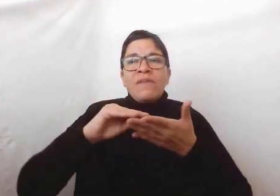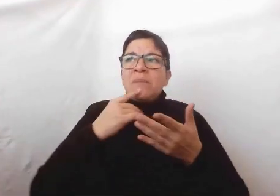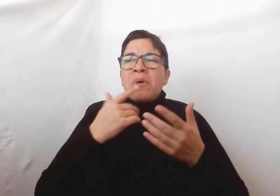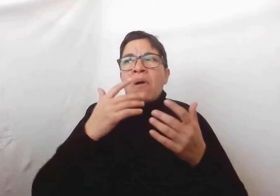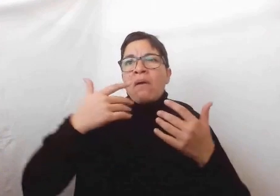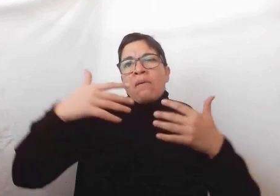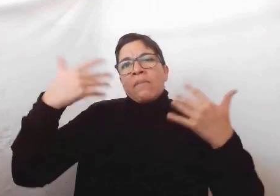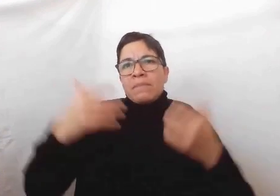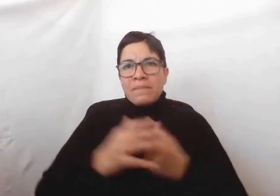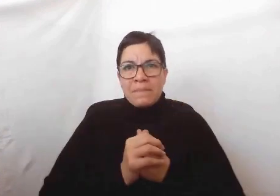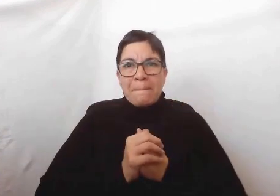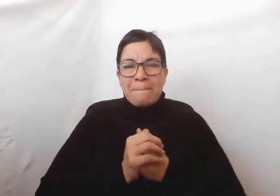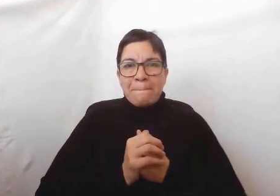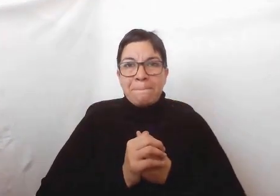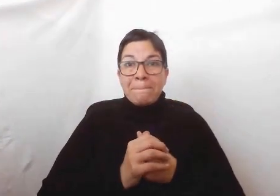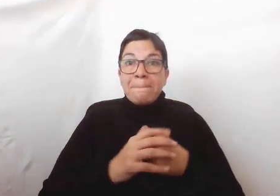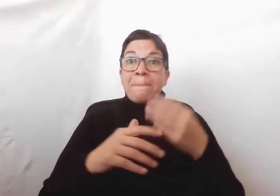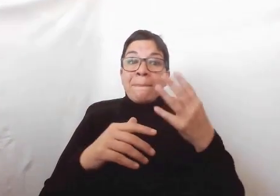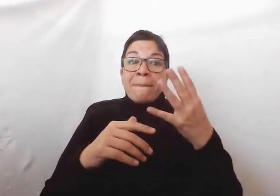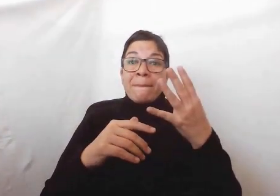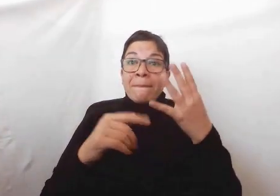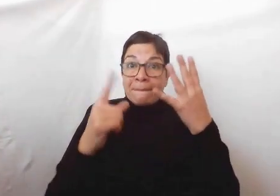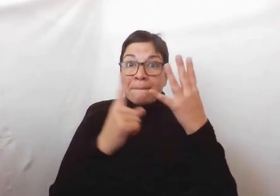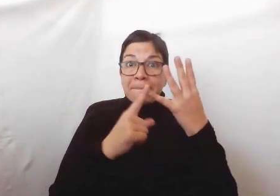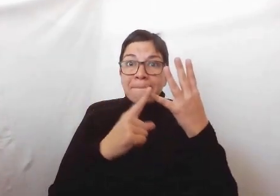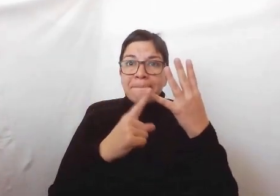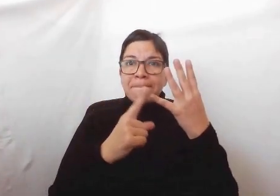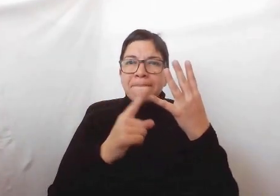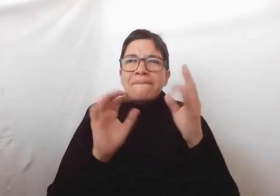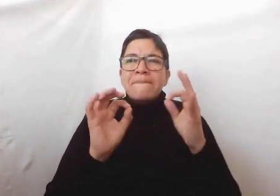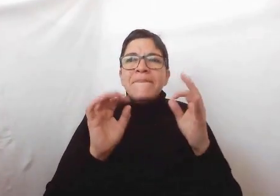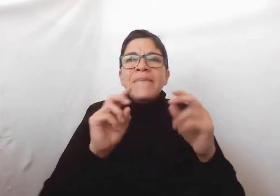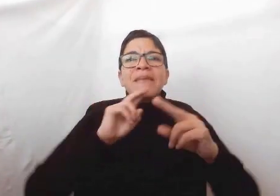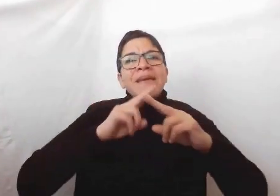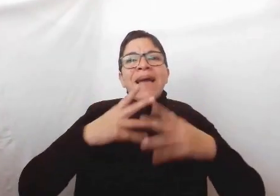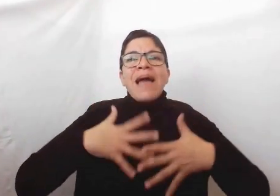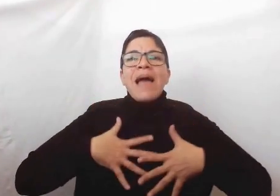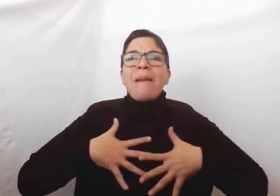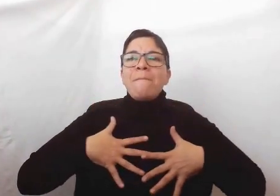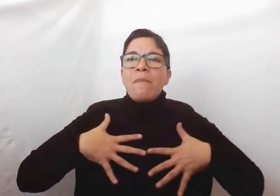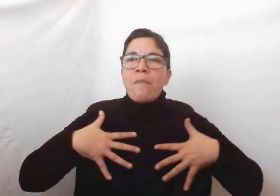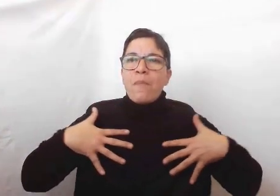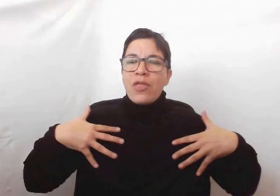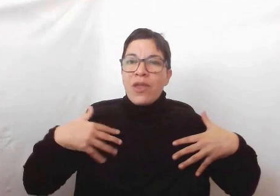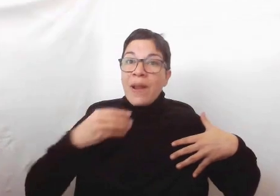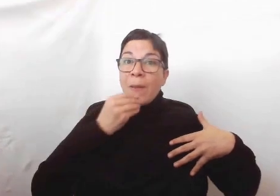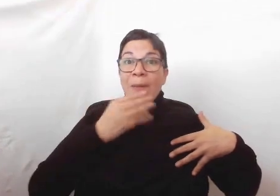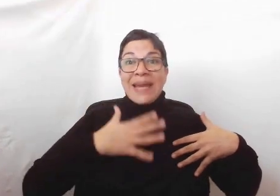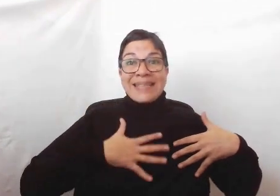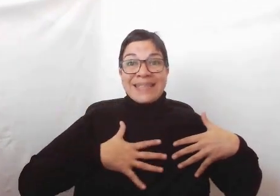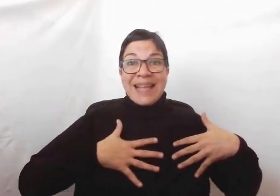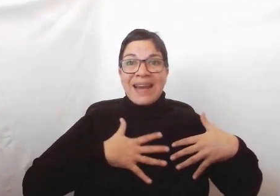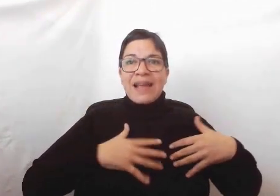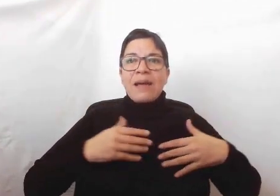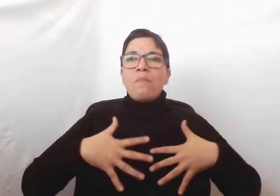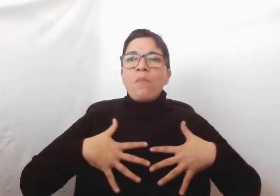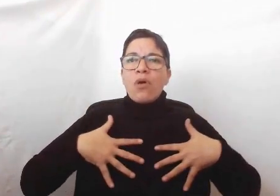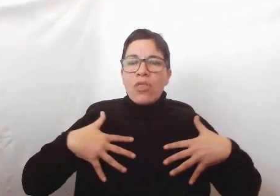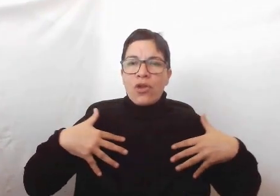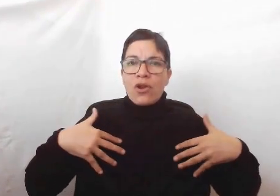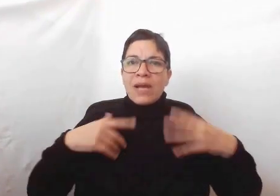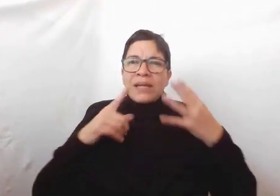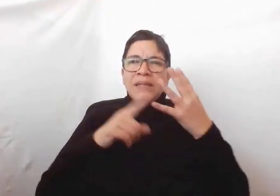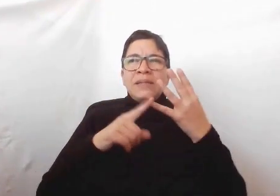camino. Hay otro elemento fundamental, que es el emocional, otro bienestar fundamental, que es el emocional, que es cuidar esa